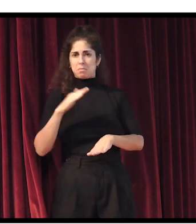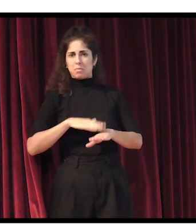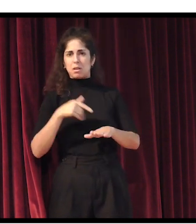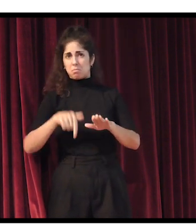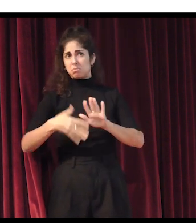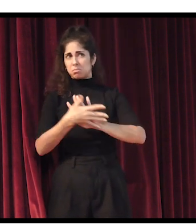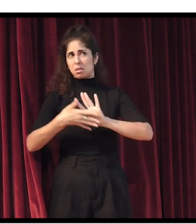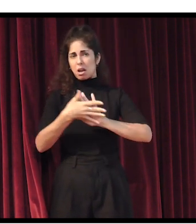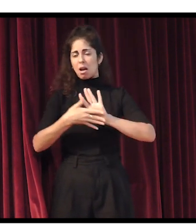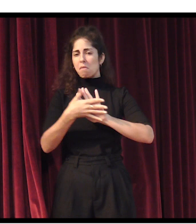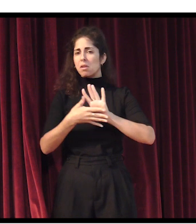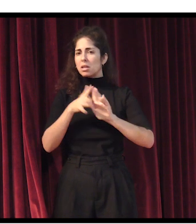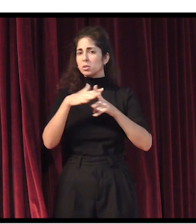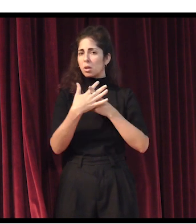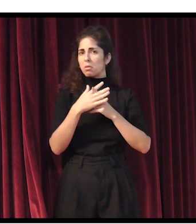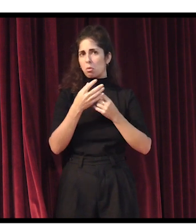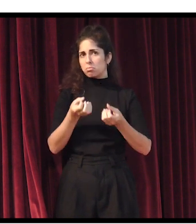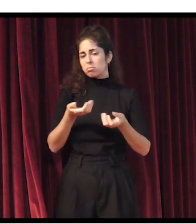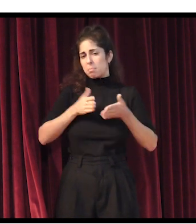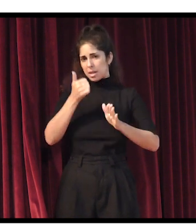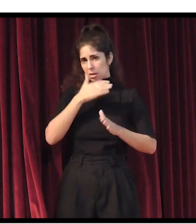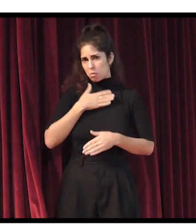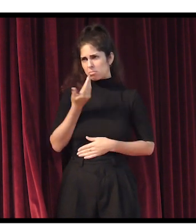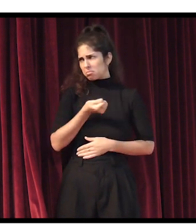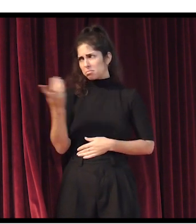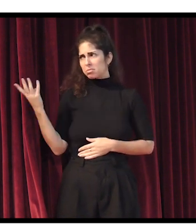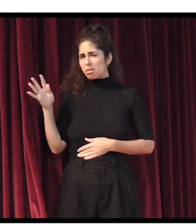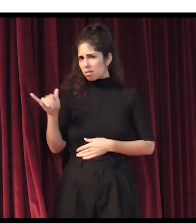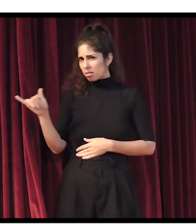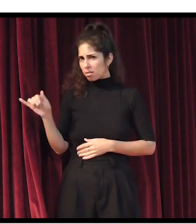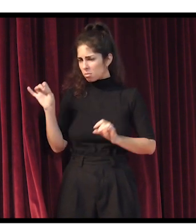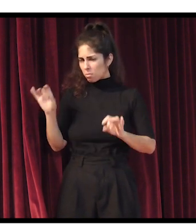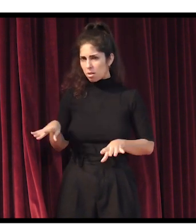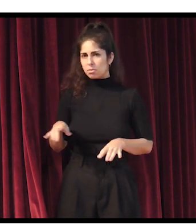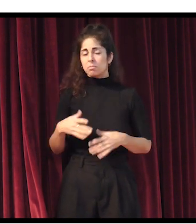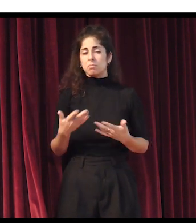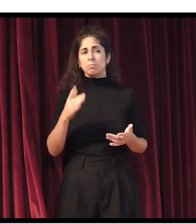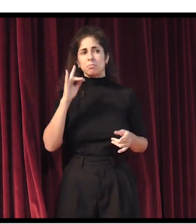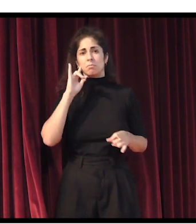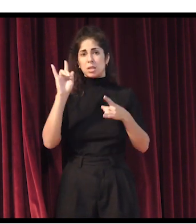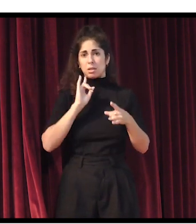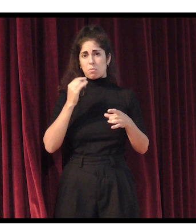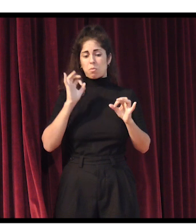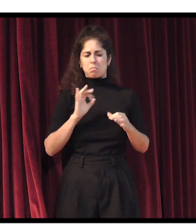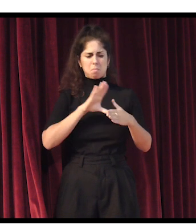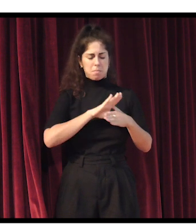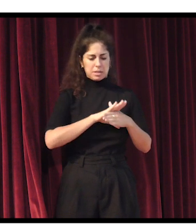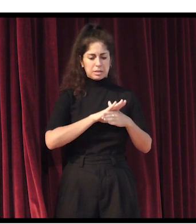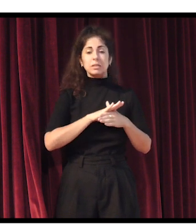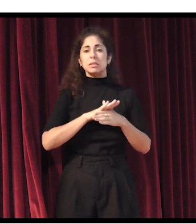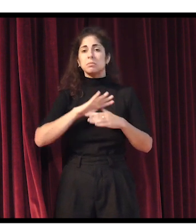caso de mi hijo, que es el de tantos otros y otras, me llamó un martes y el miércoles salió en las noticias que